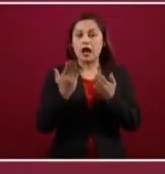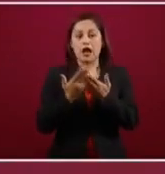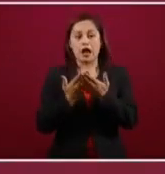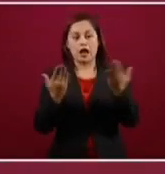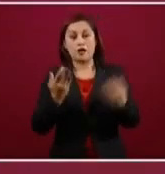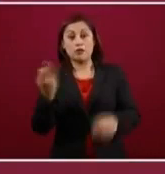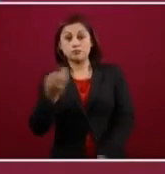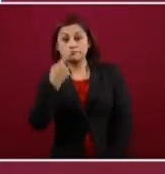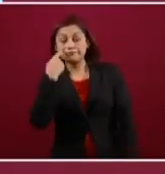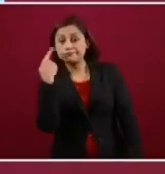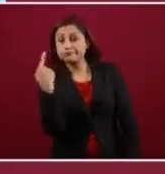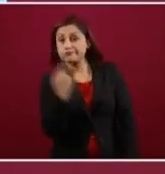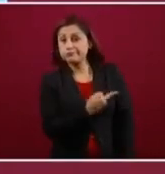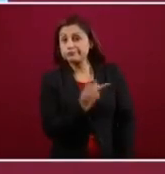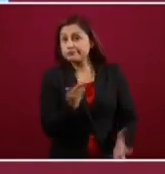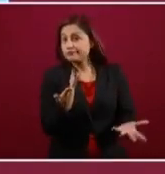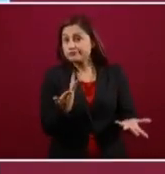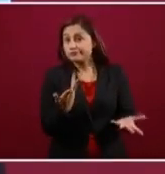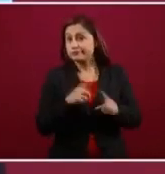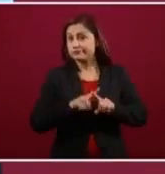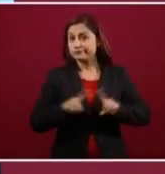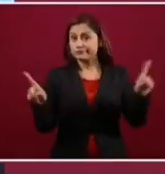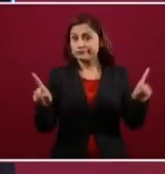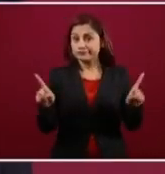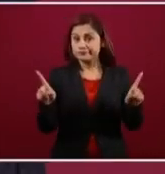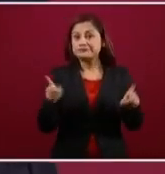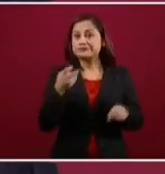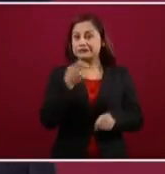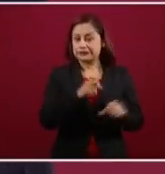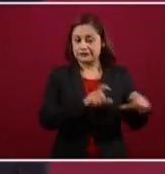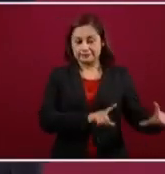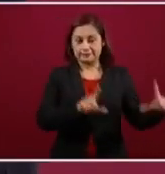Y estos son los datos ya del